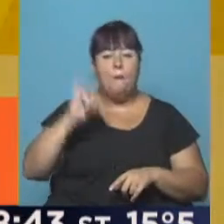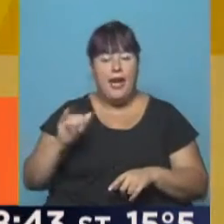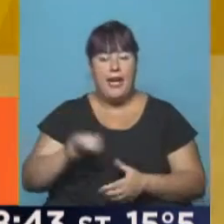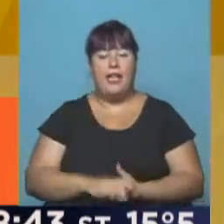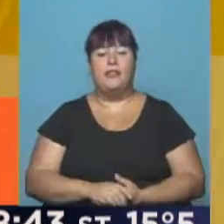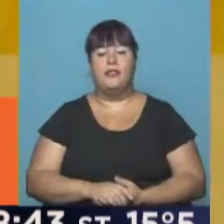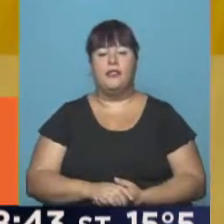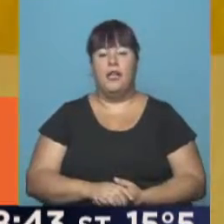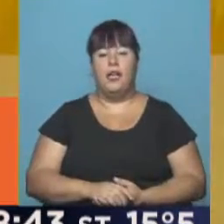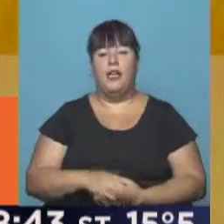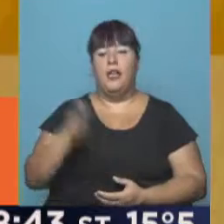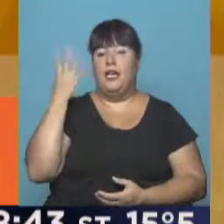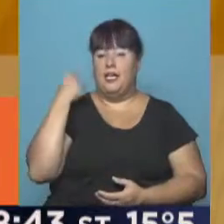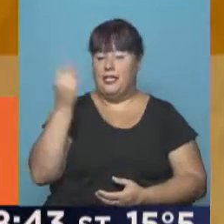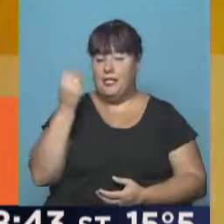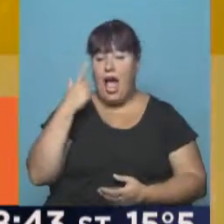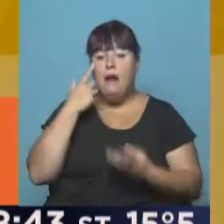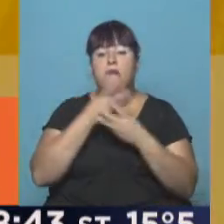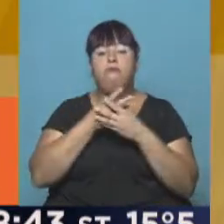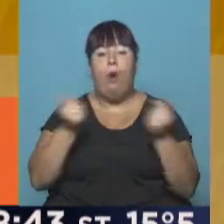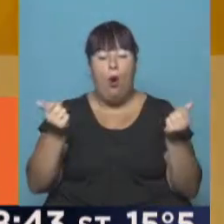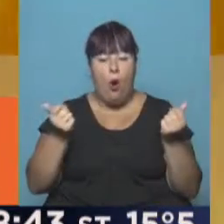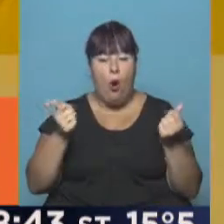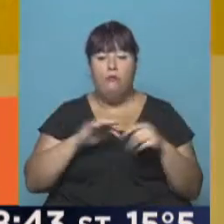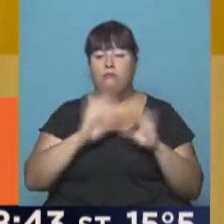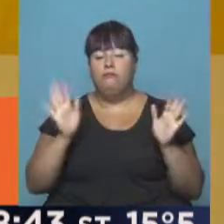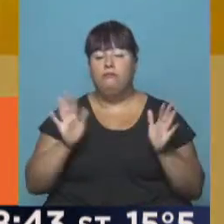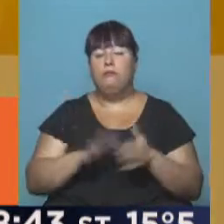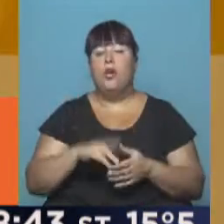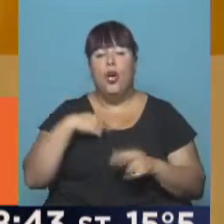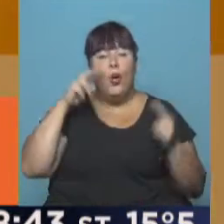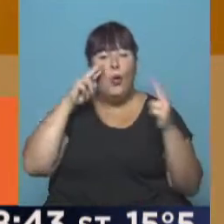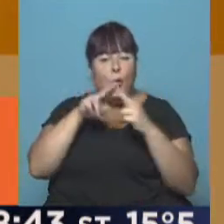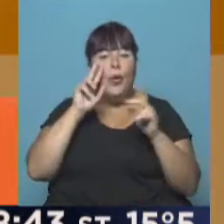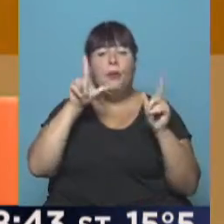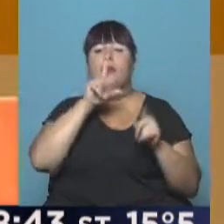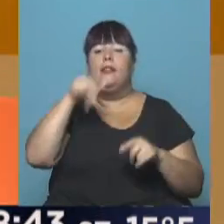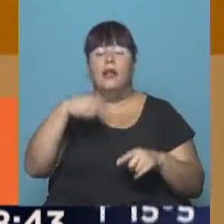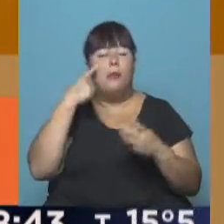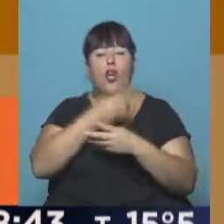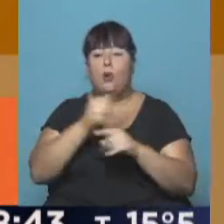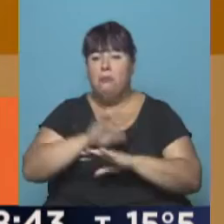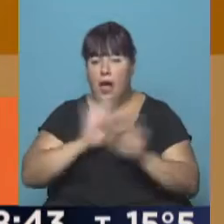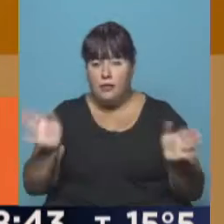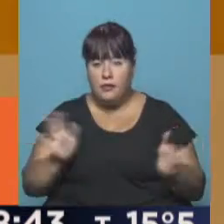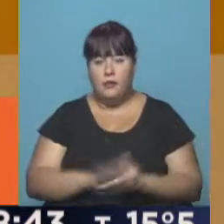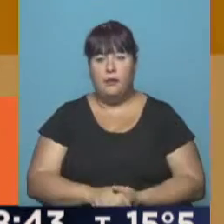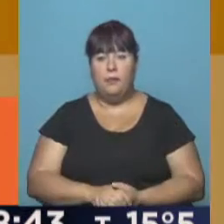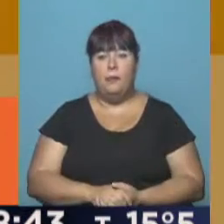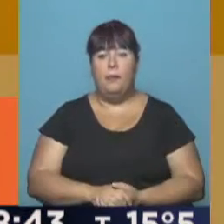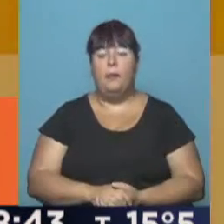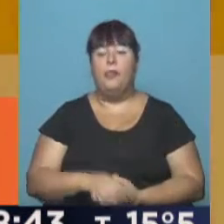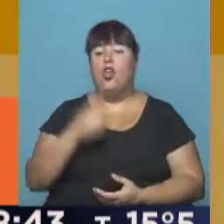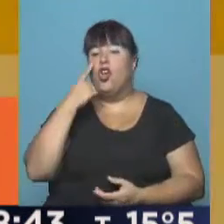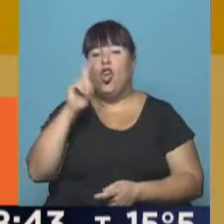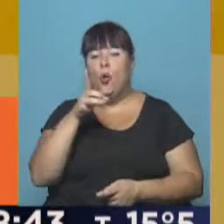Llover, desde el sábado que no sabemos nada, y lo vimos por TN y después no lo vimos más. No vino en